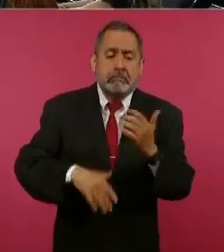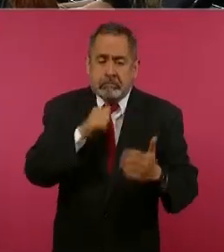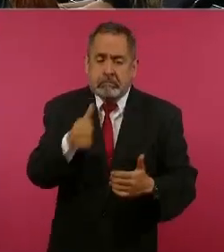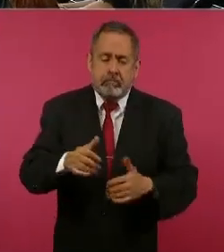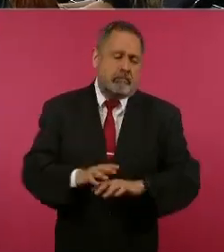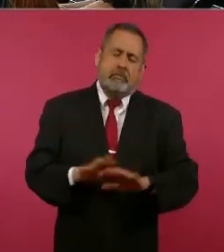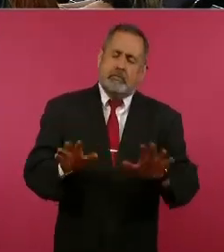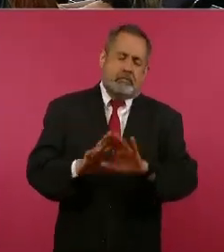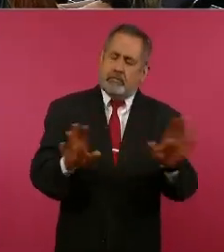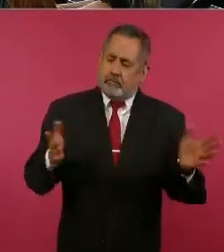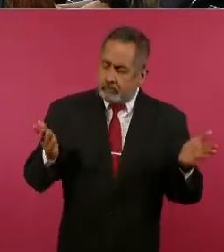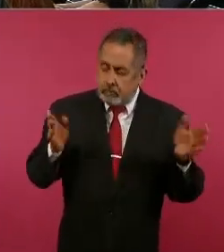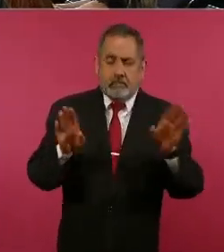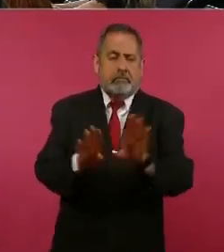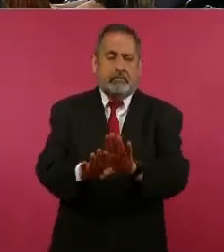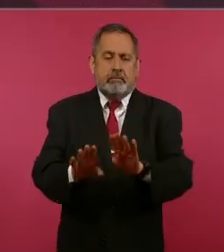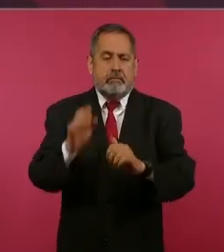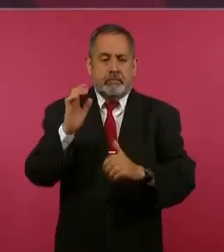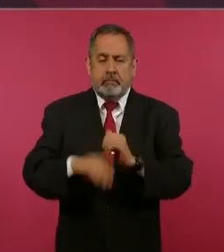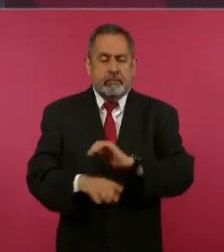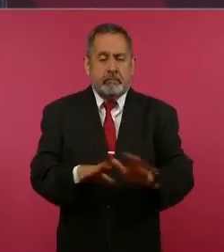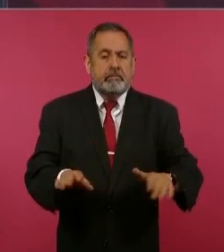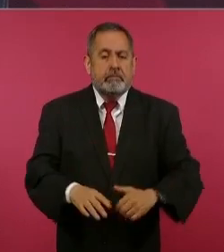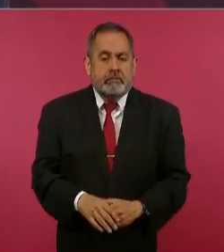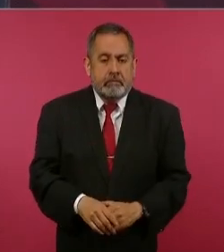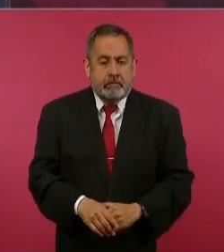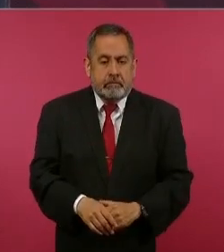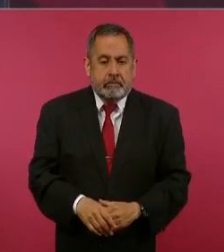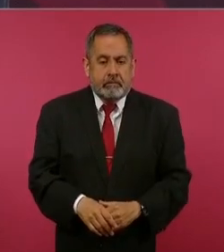No termino. Además, yo